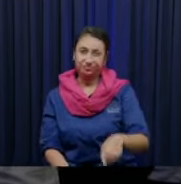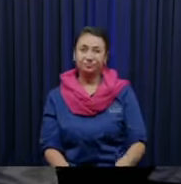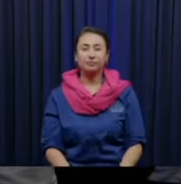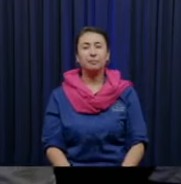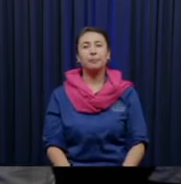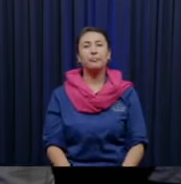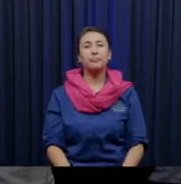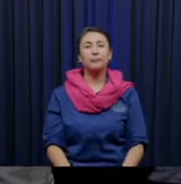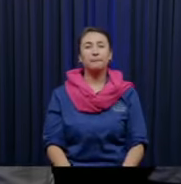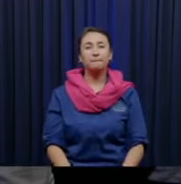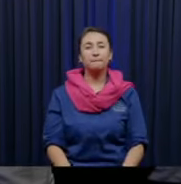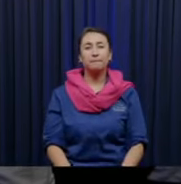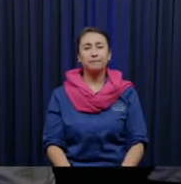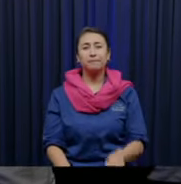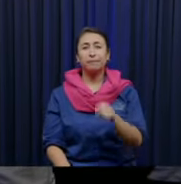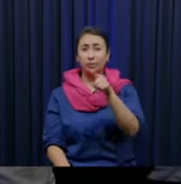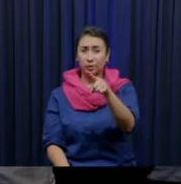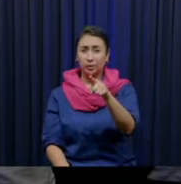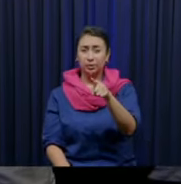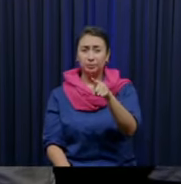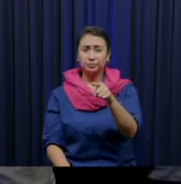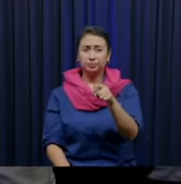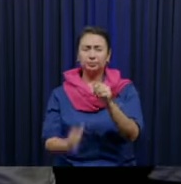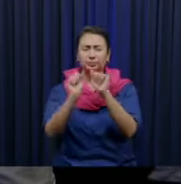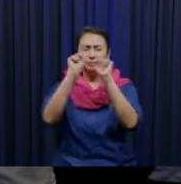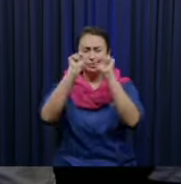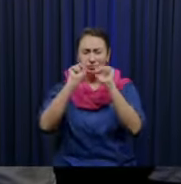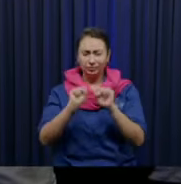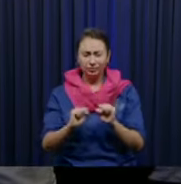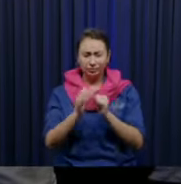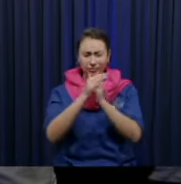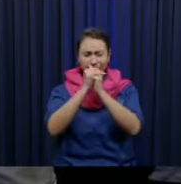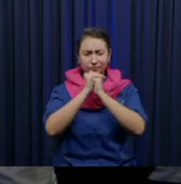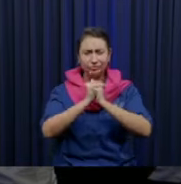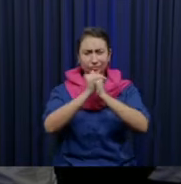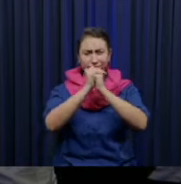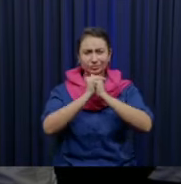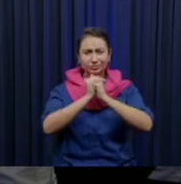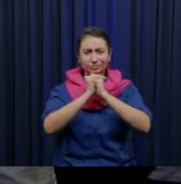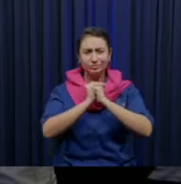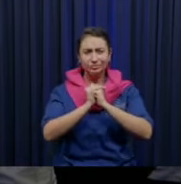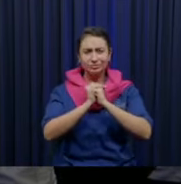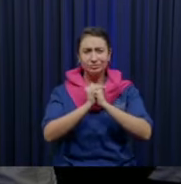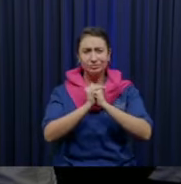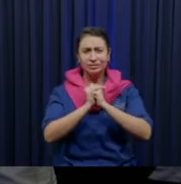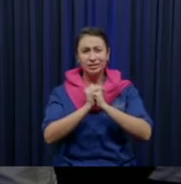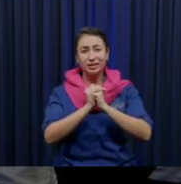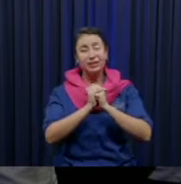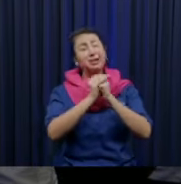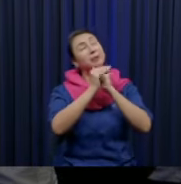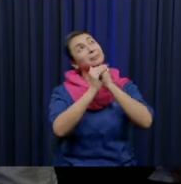Gloria a Dios. Dios es bueno. Dios es bueno.